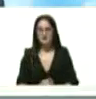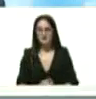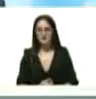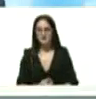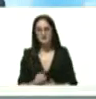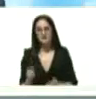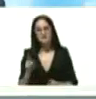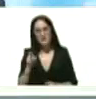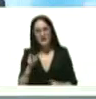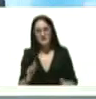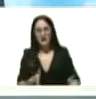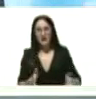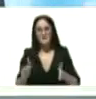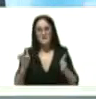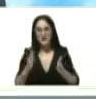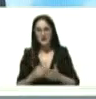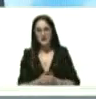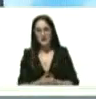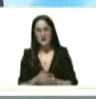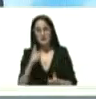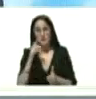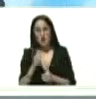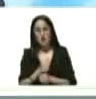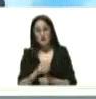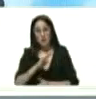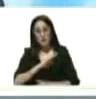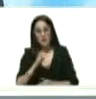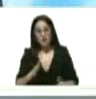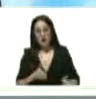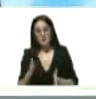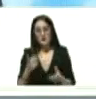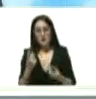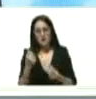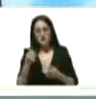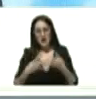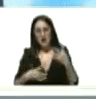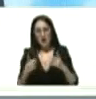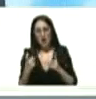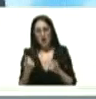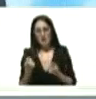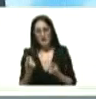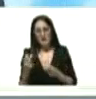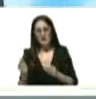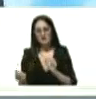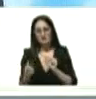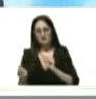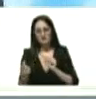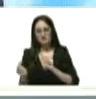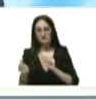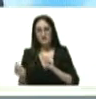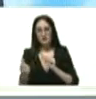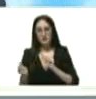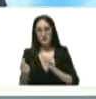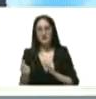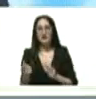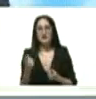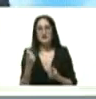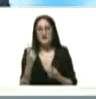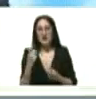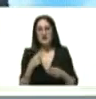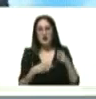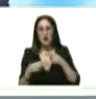Ese es el camino. Hemos encontrado nuestro propio camino. Hay muchas cosas que debatir. Hay muchas cosas que